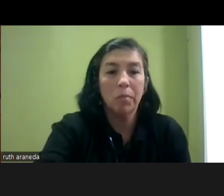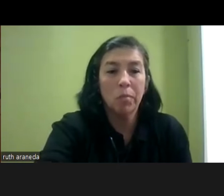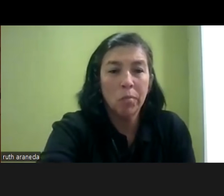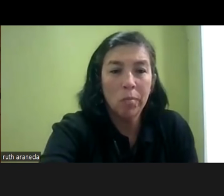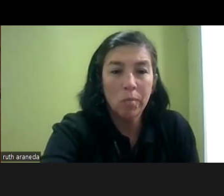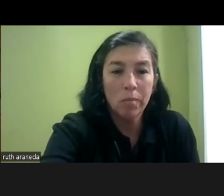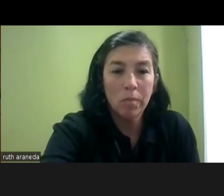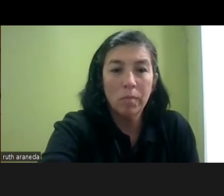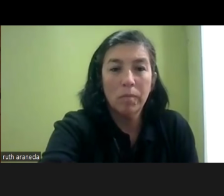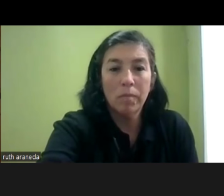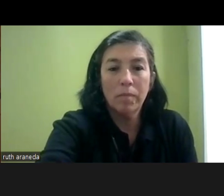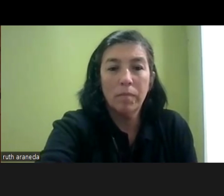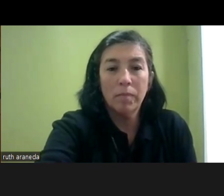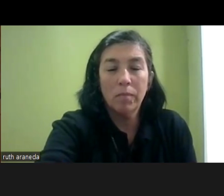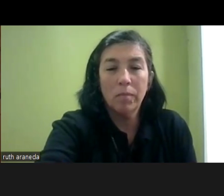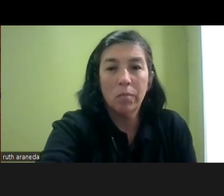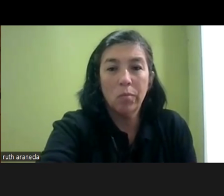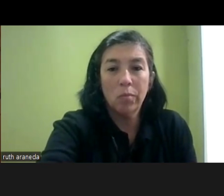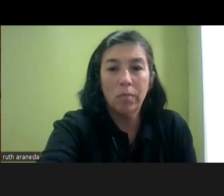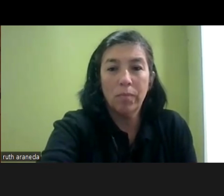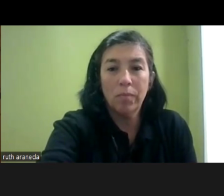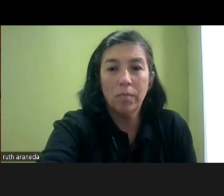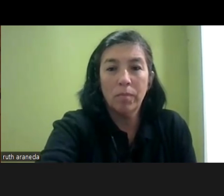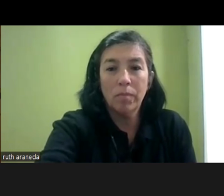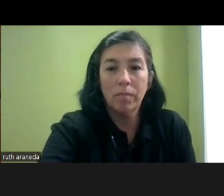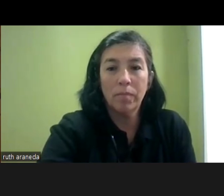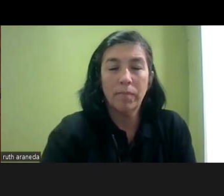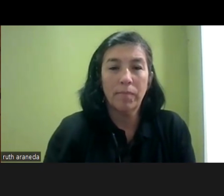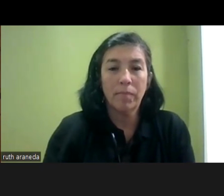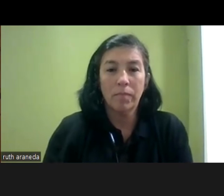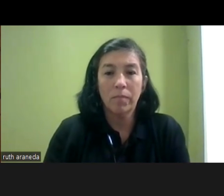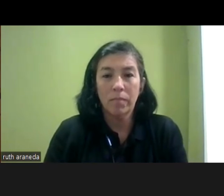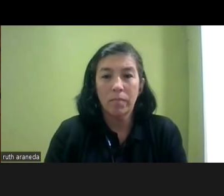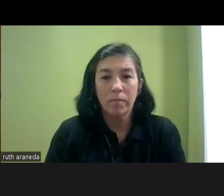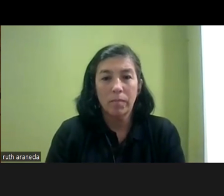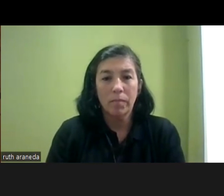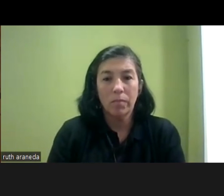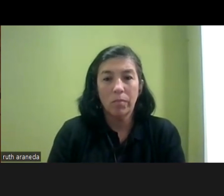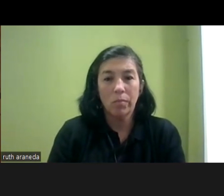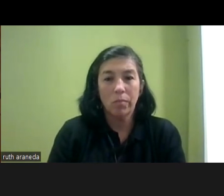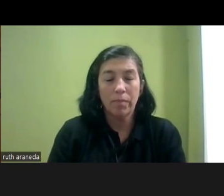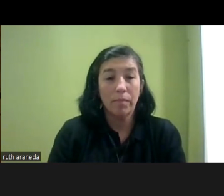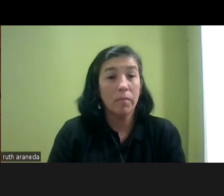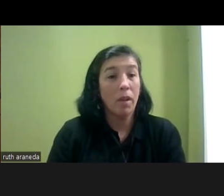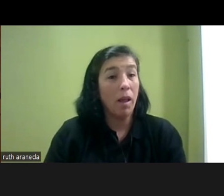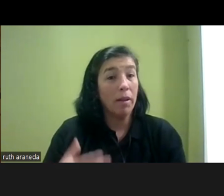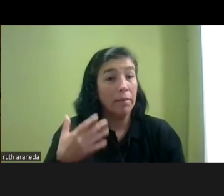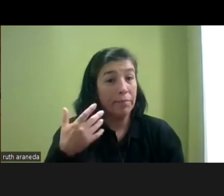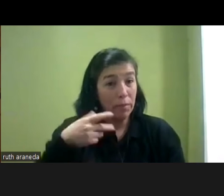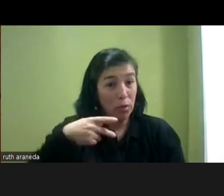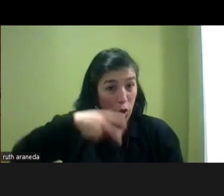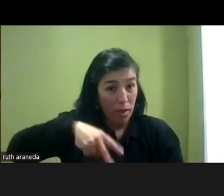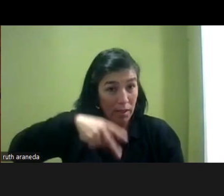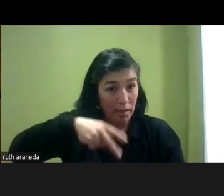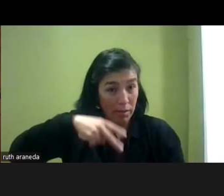Ok. Hay también noticias documentales, es decir, documentos